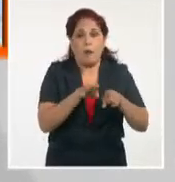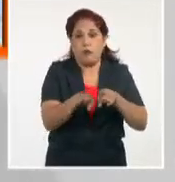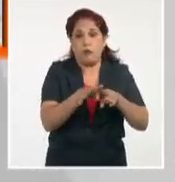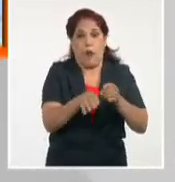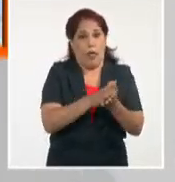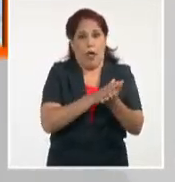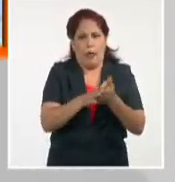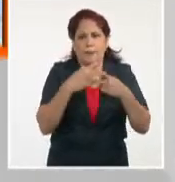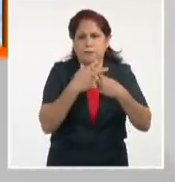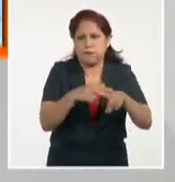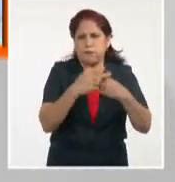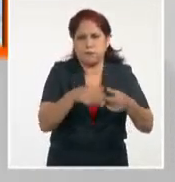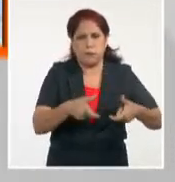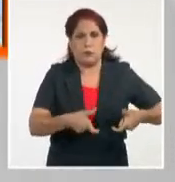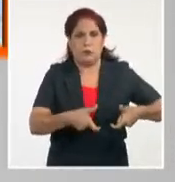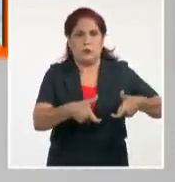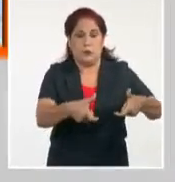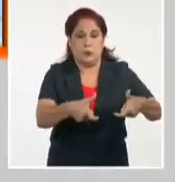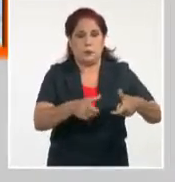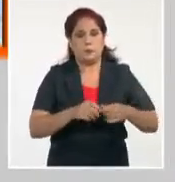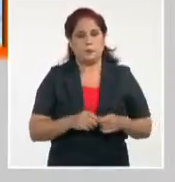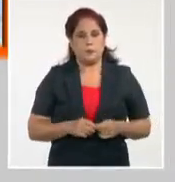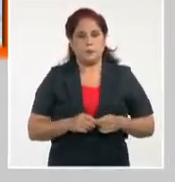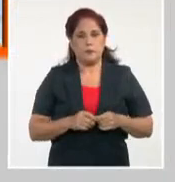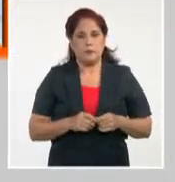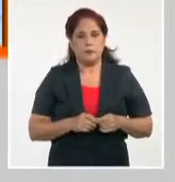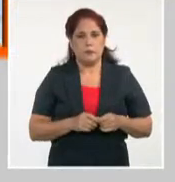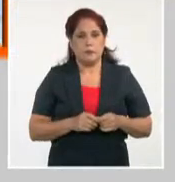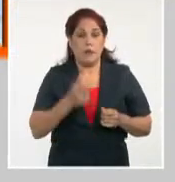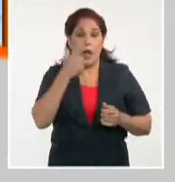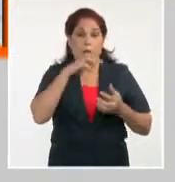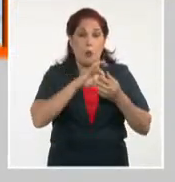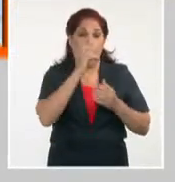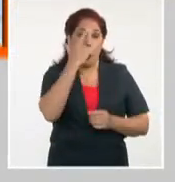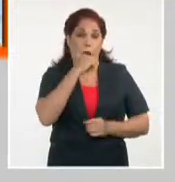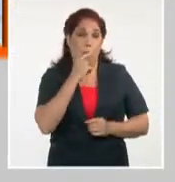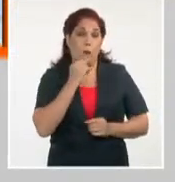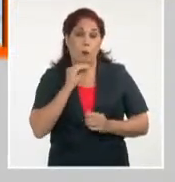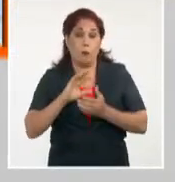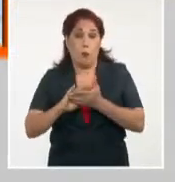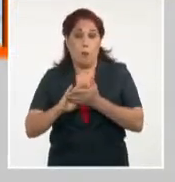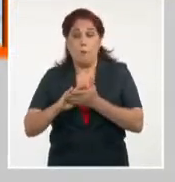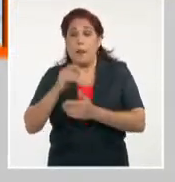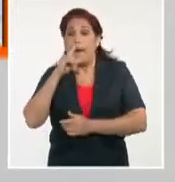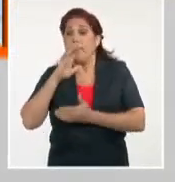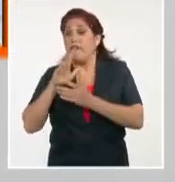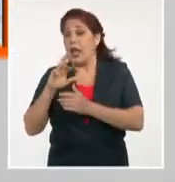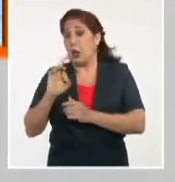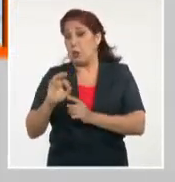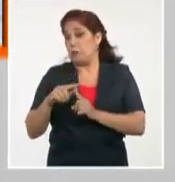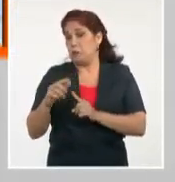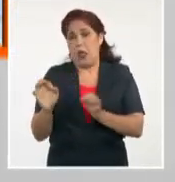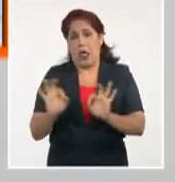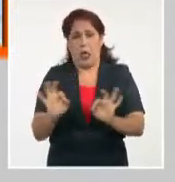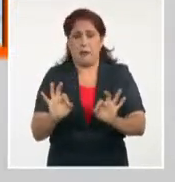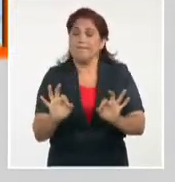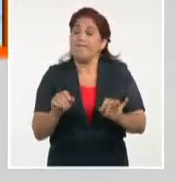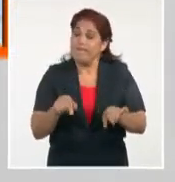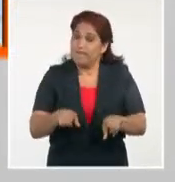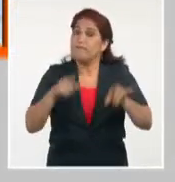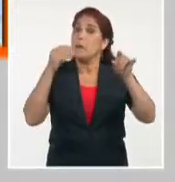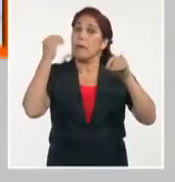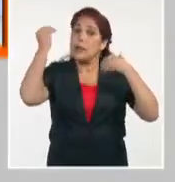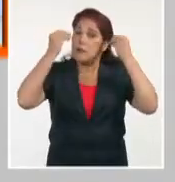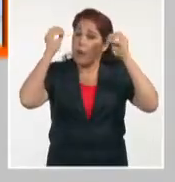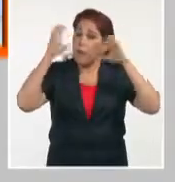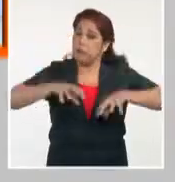esa no dejó mucho ni para Aribanabo ni para la propia, ni para Bento. No, se esperaba que lloviera mucho más en Aribanabo, pero como él cambió el